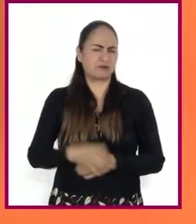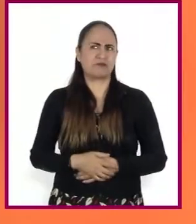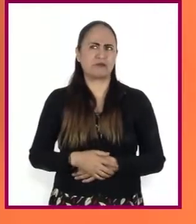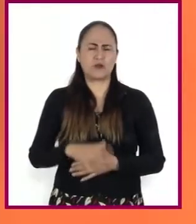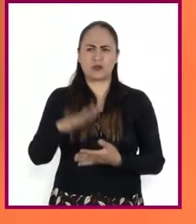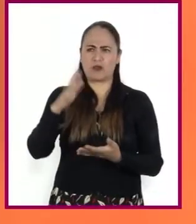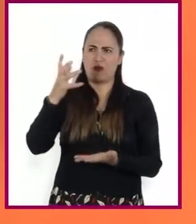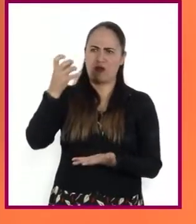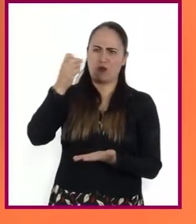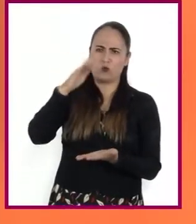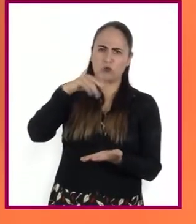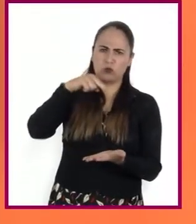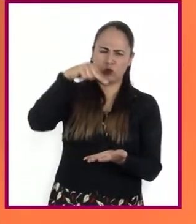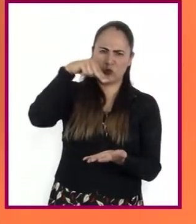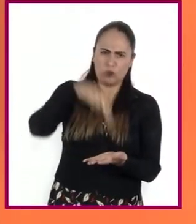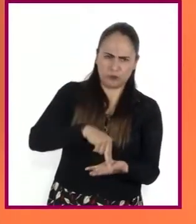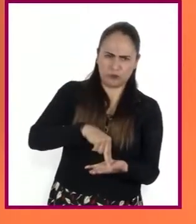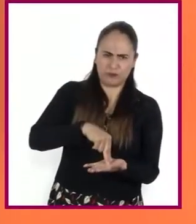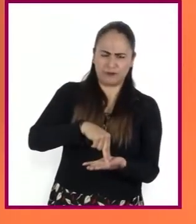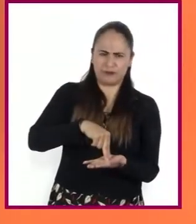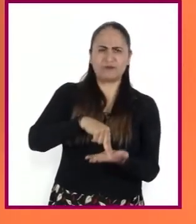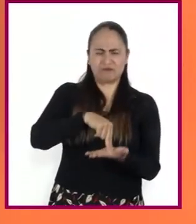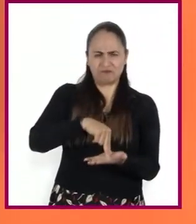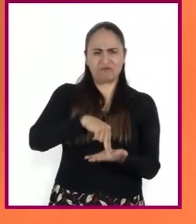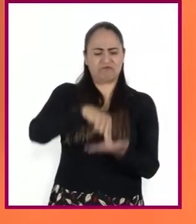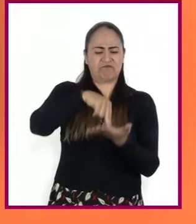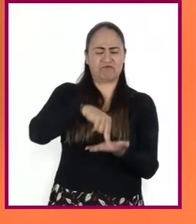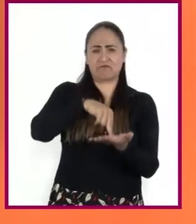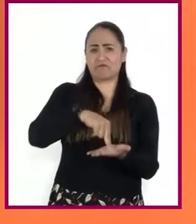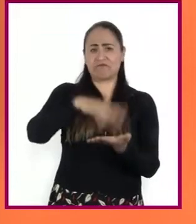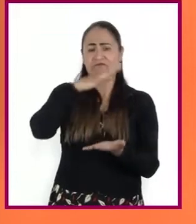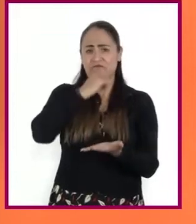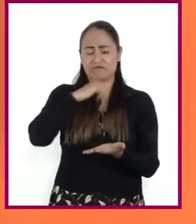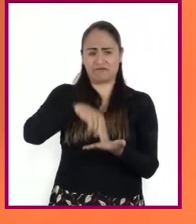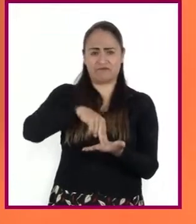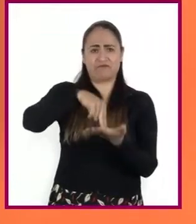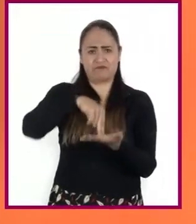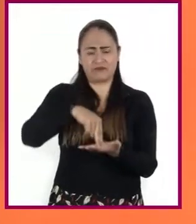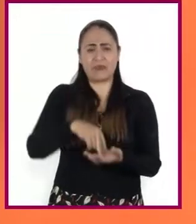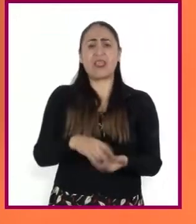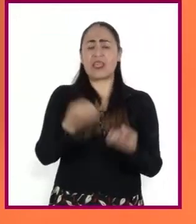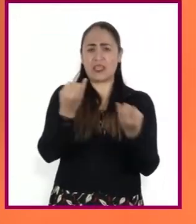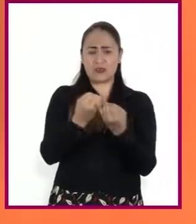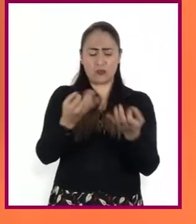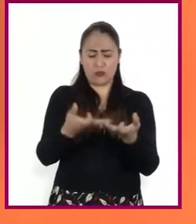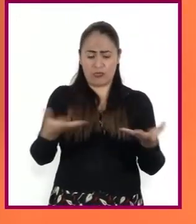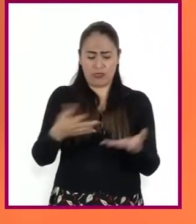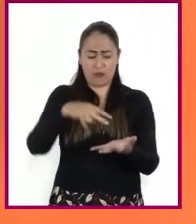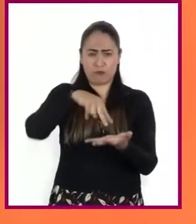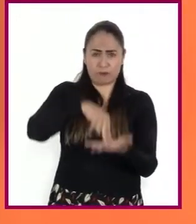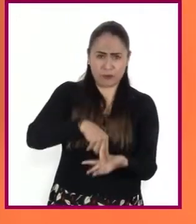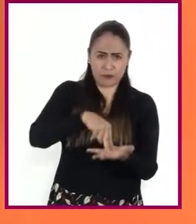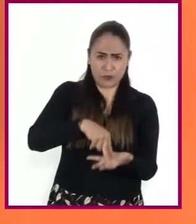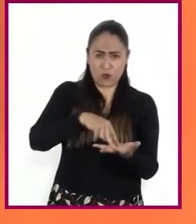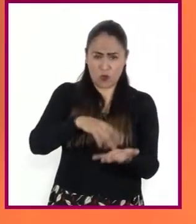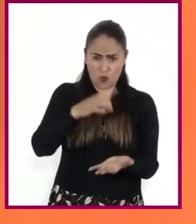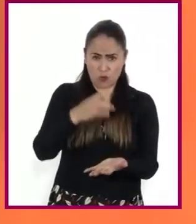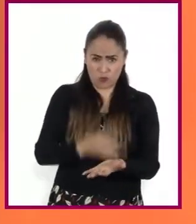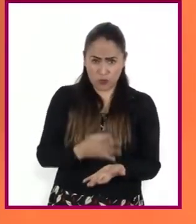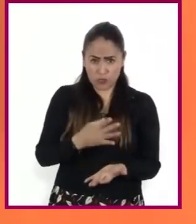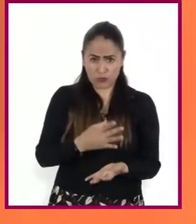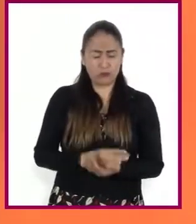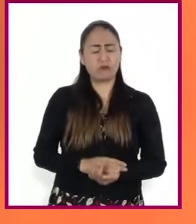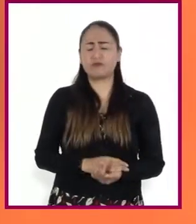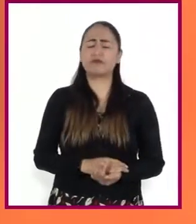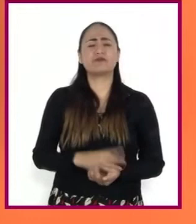piso. Así es. Pero la fuerza de gravedad no solo nos atrae hacia el piso. Como dices,